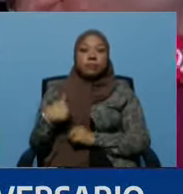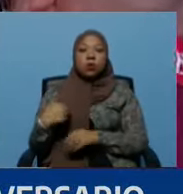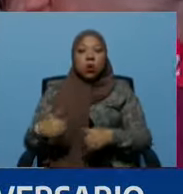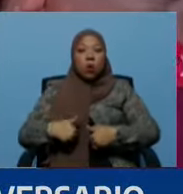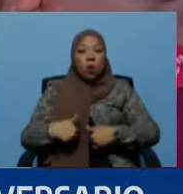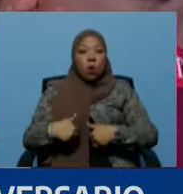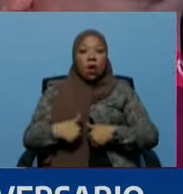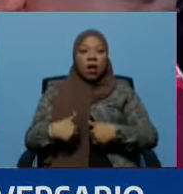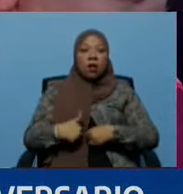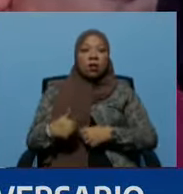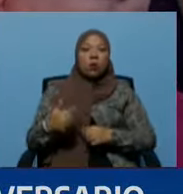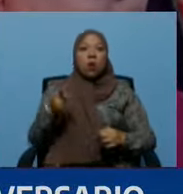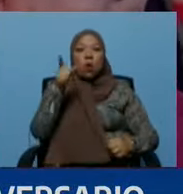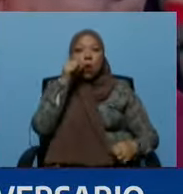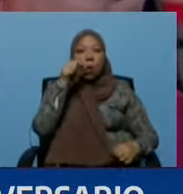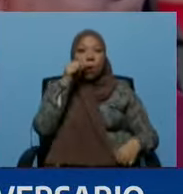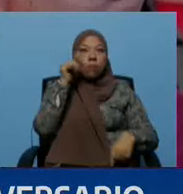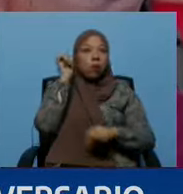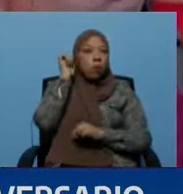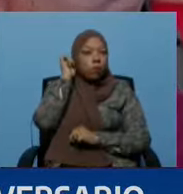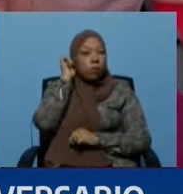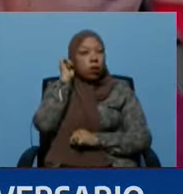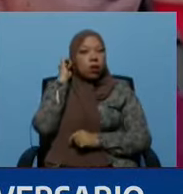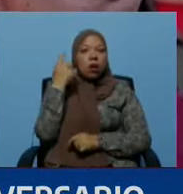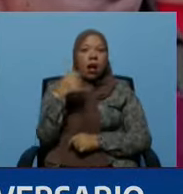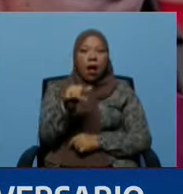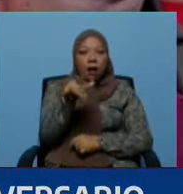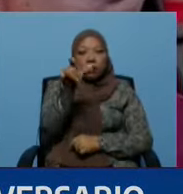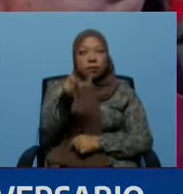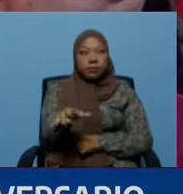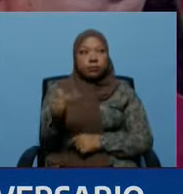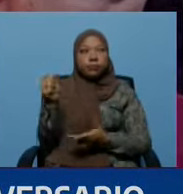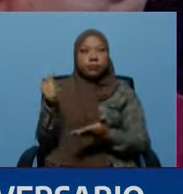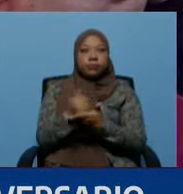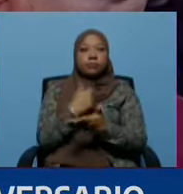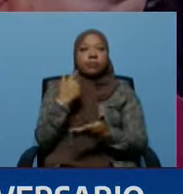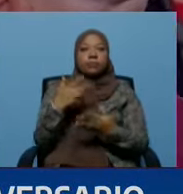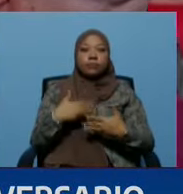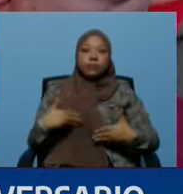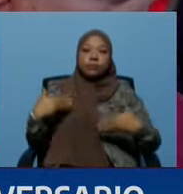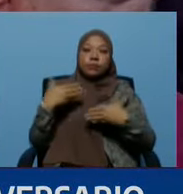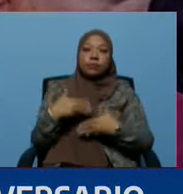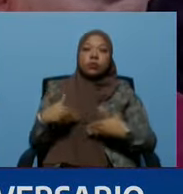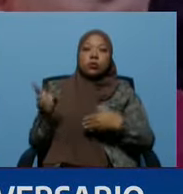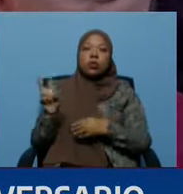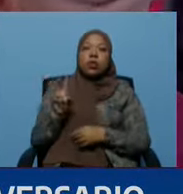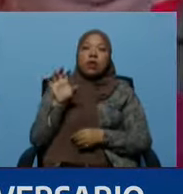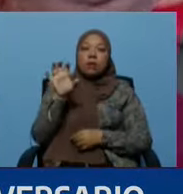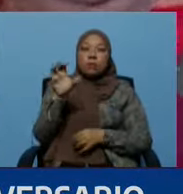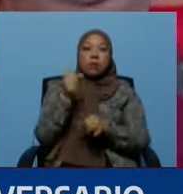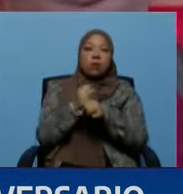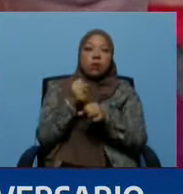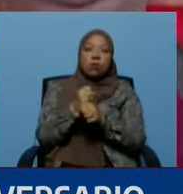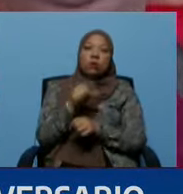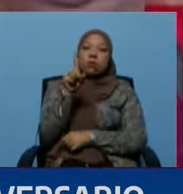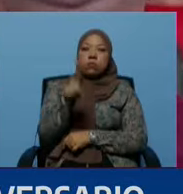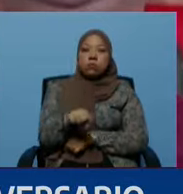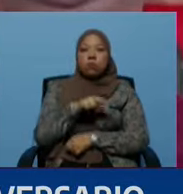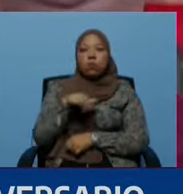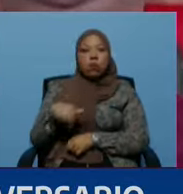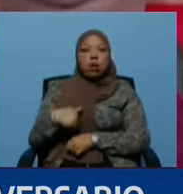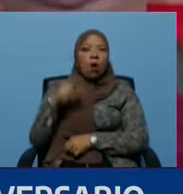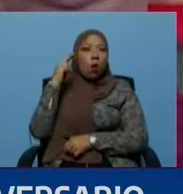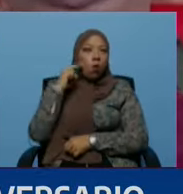esfuerzo, da fe del hombre y el talante que usted tiene para garantizar el bienestar de la patria de